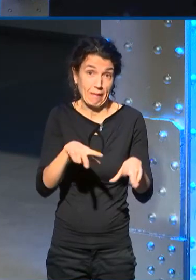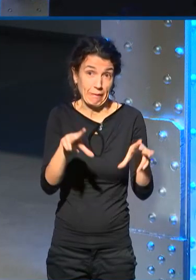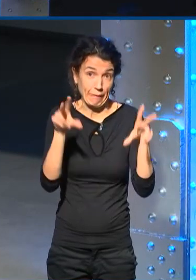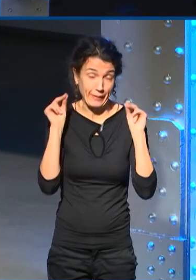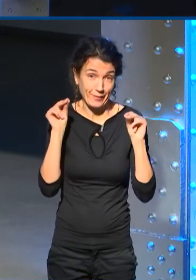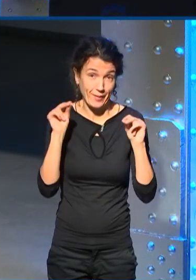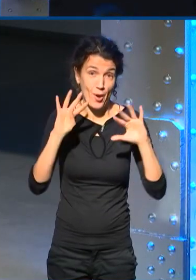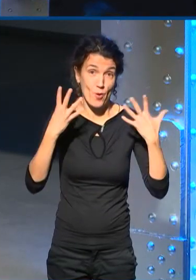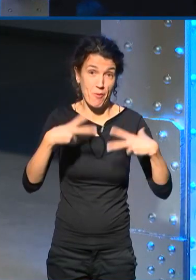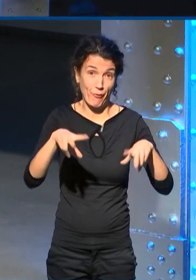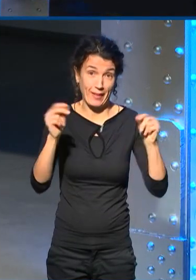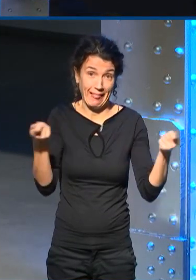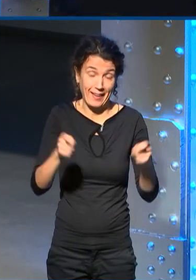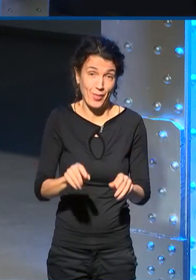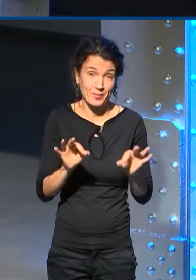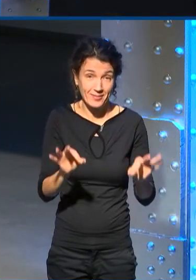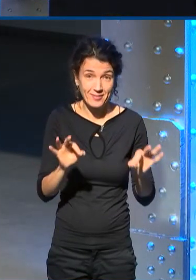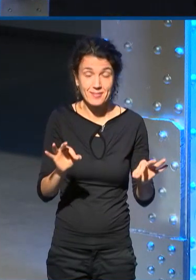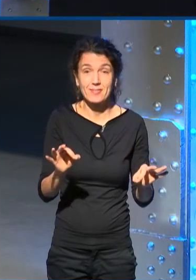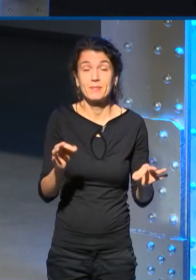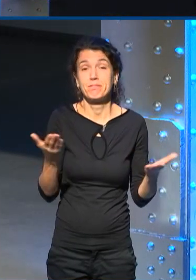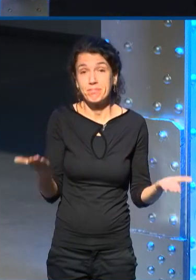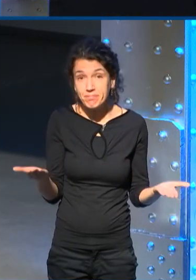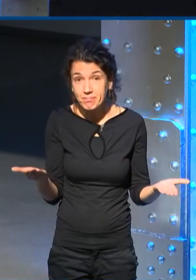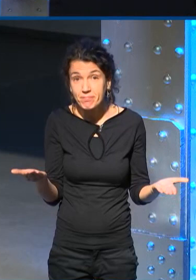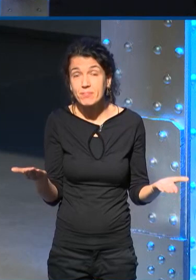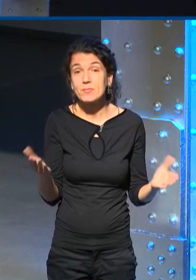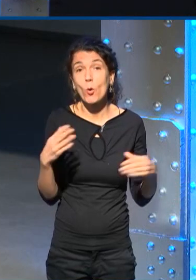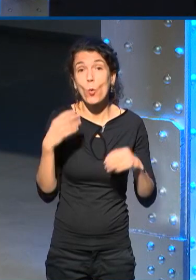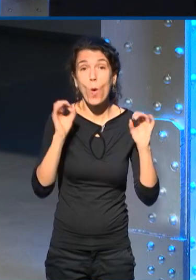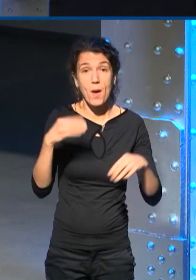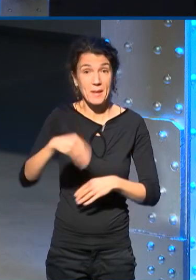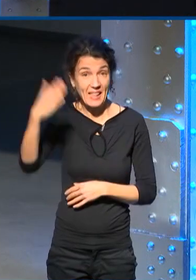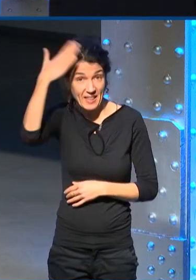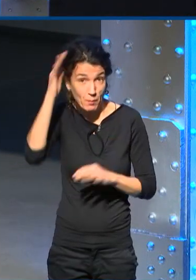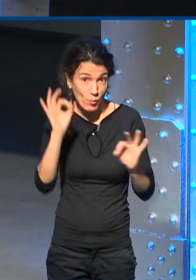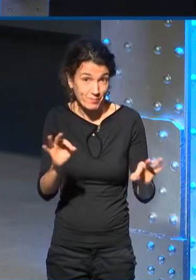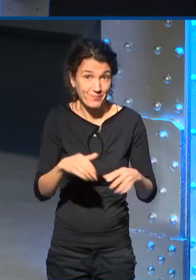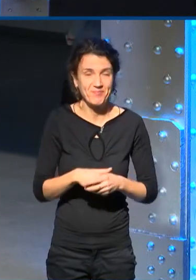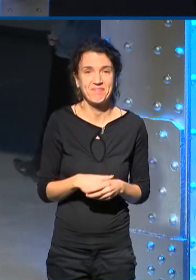a las 9, ¿vale? Entonces, pero como el presidente Trump, no hay preguntas, ¿vale?